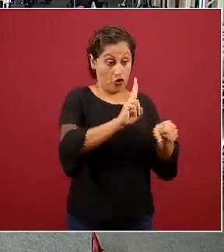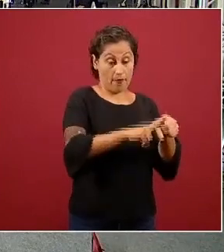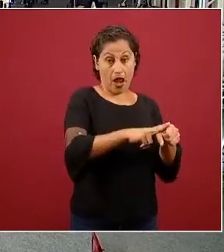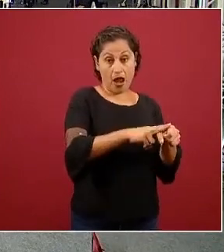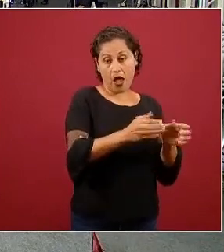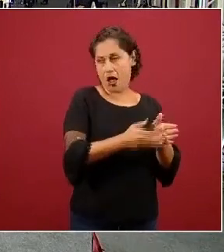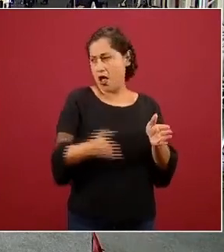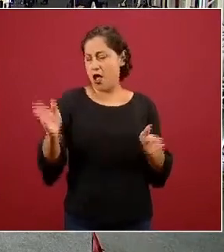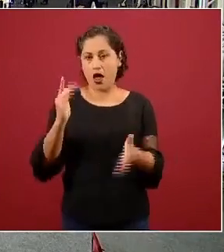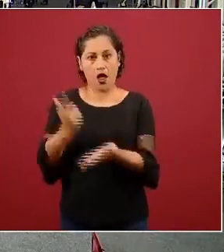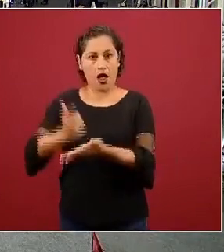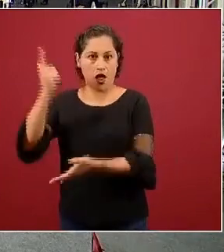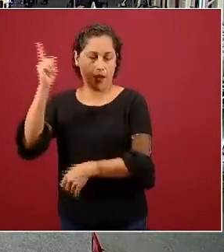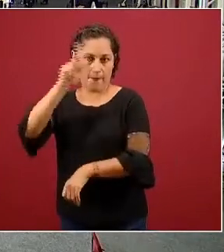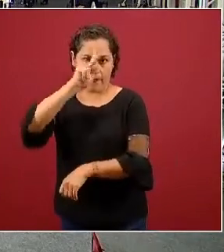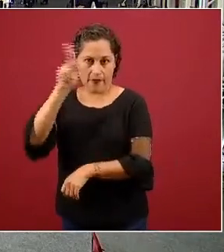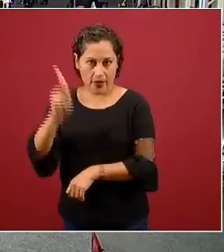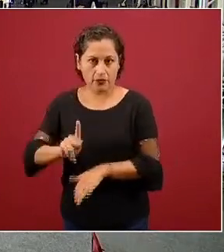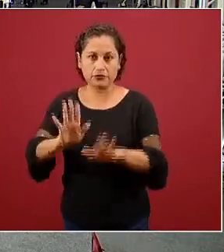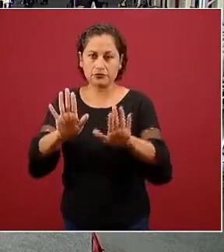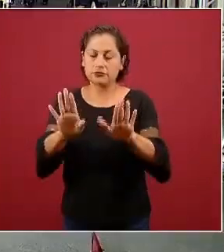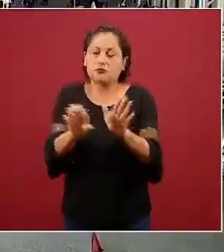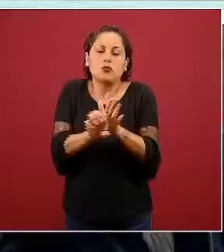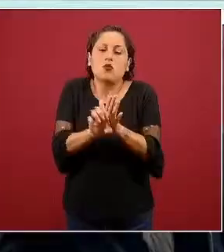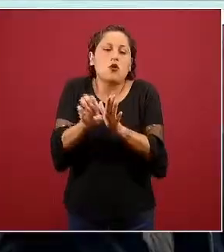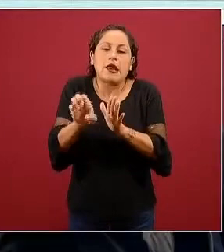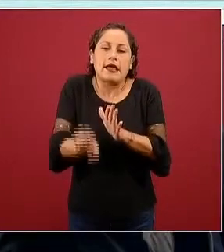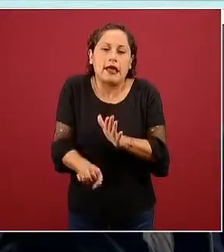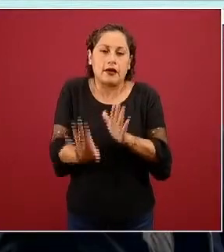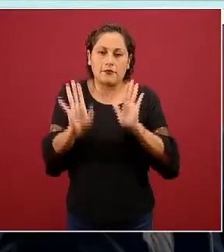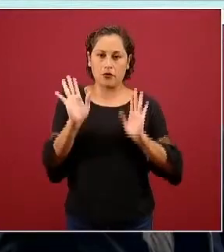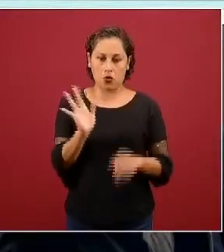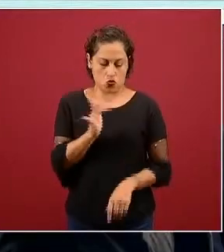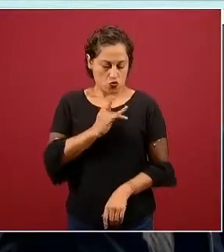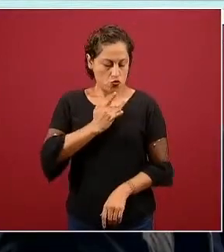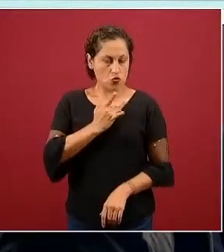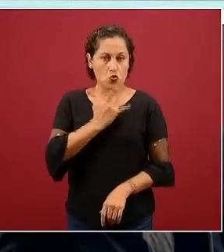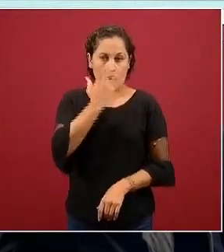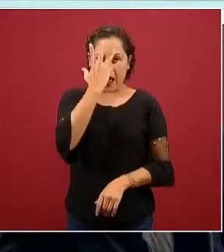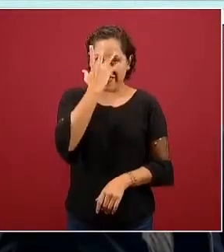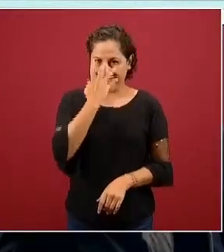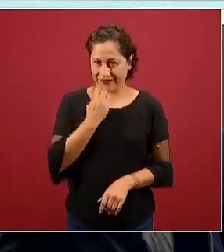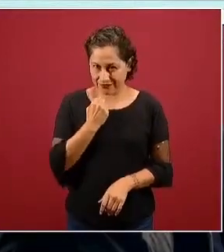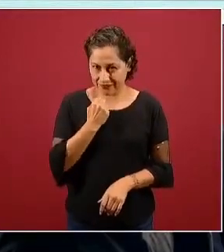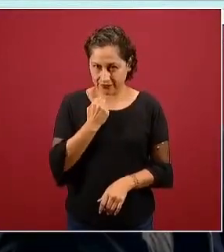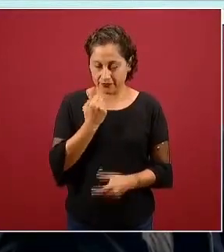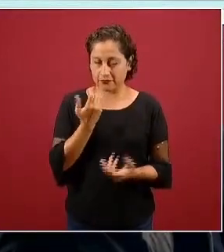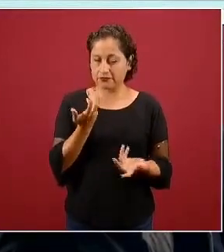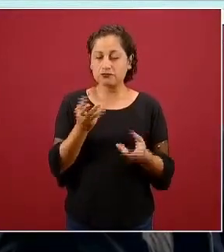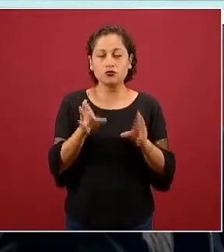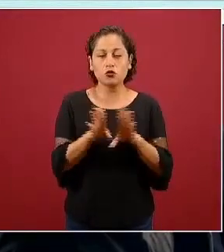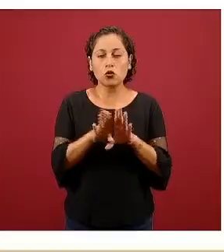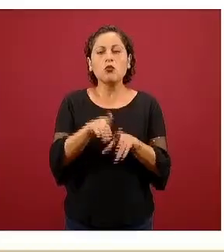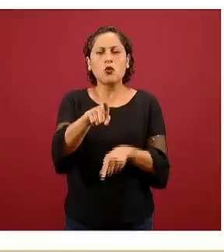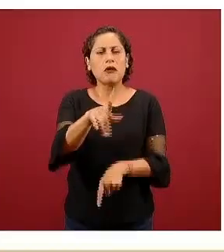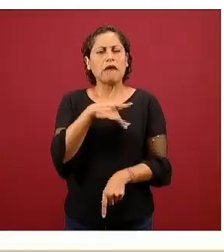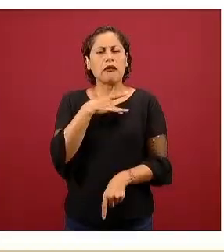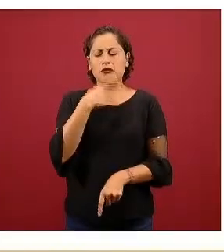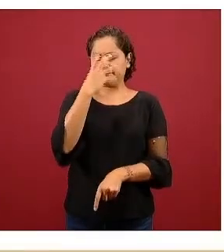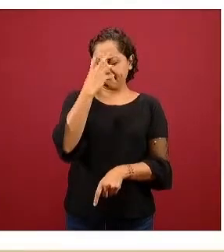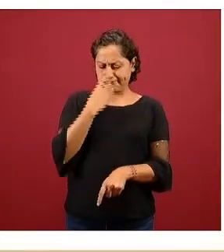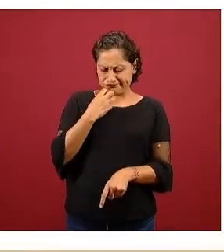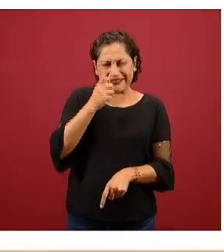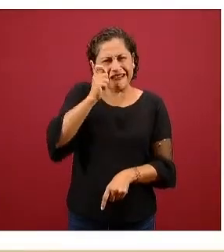normal. Y sería hablar de la tristeza. La tristeza, ¿cómo la definirían ustedes? Bueno,